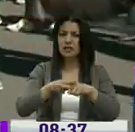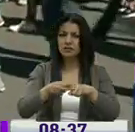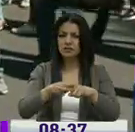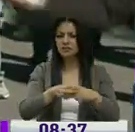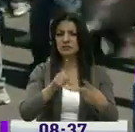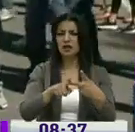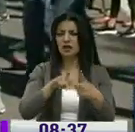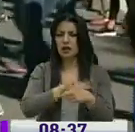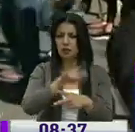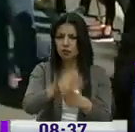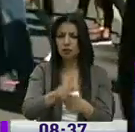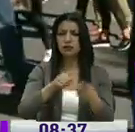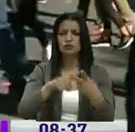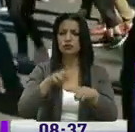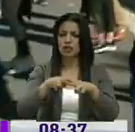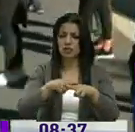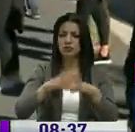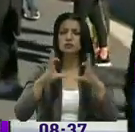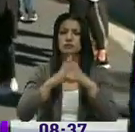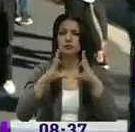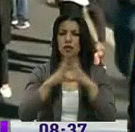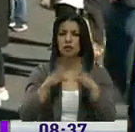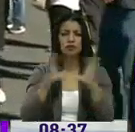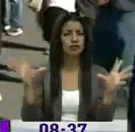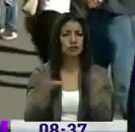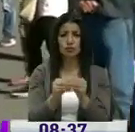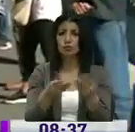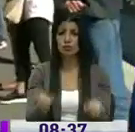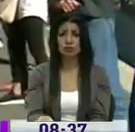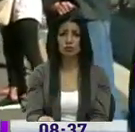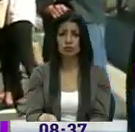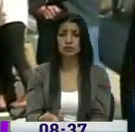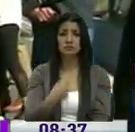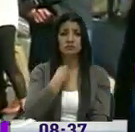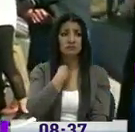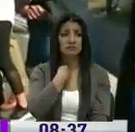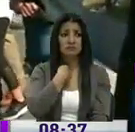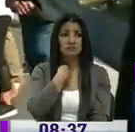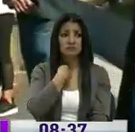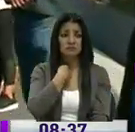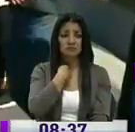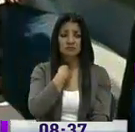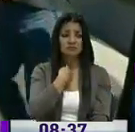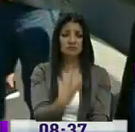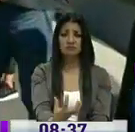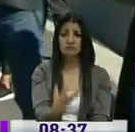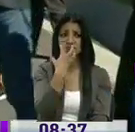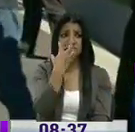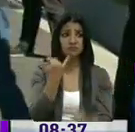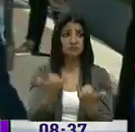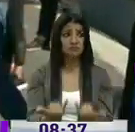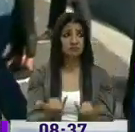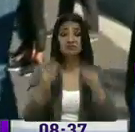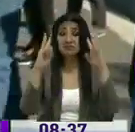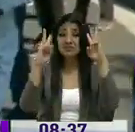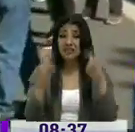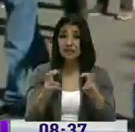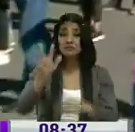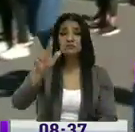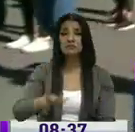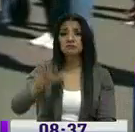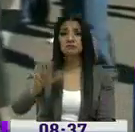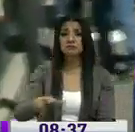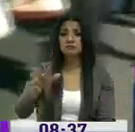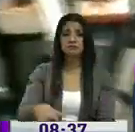aeropuerto, taxistas del Valle de Tumbaco. Entonces realmente es indignante que nosotros en este tema ya vayamos 3 meses